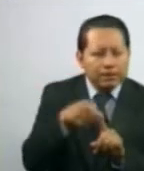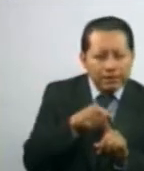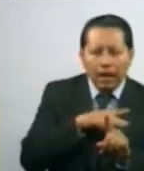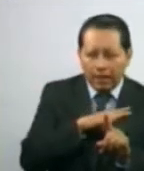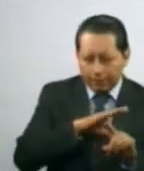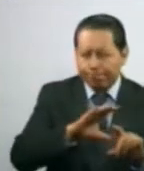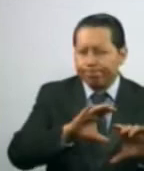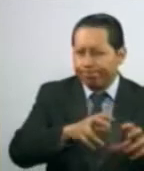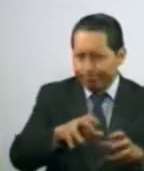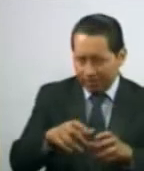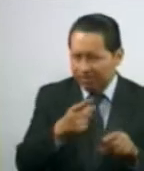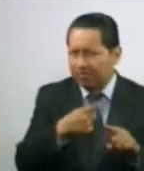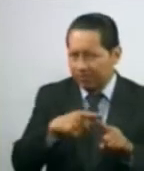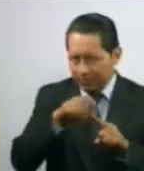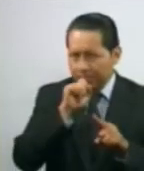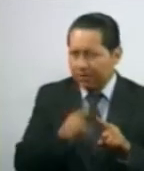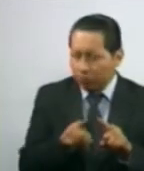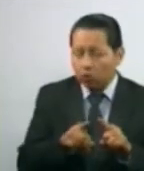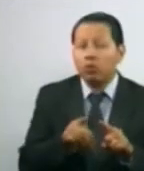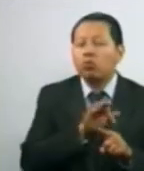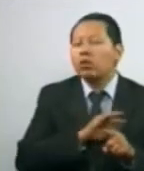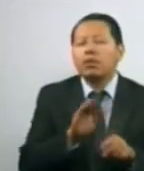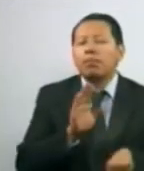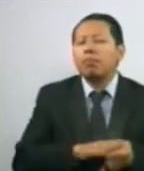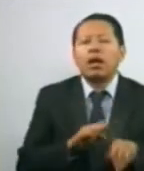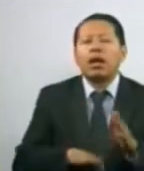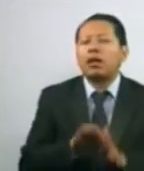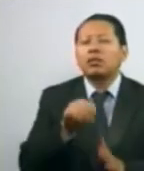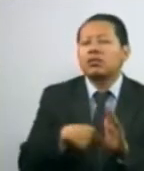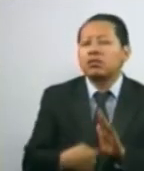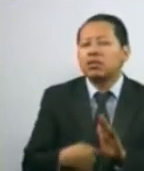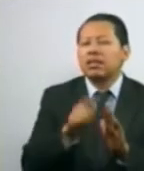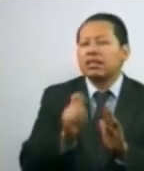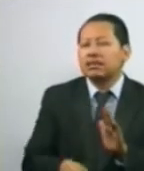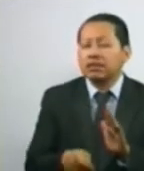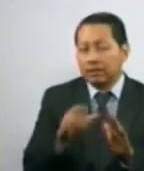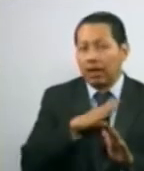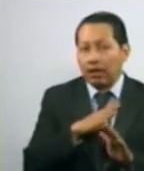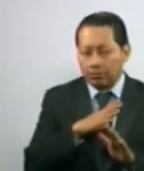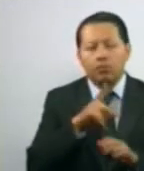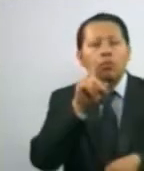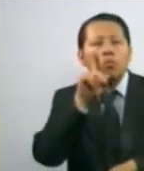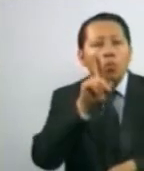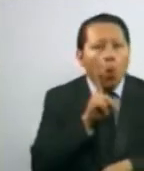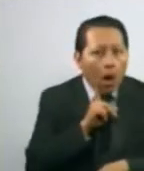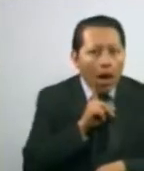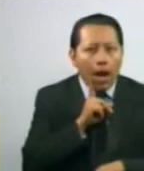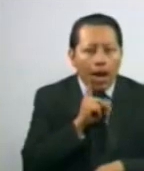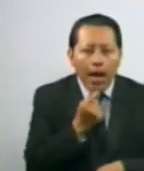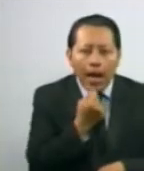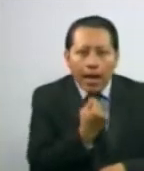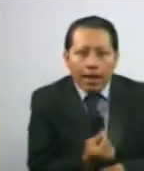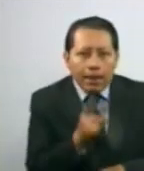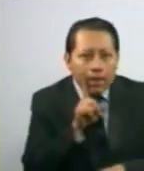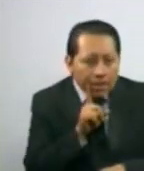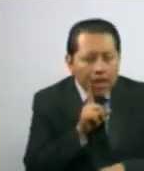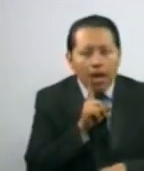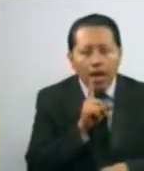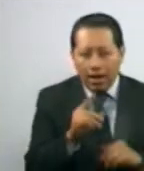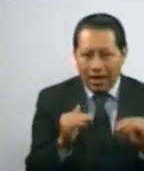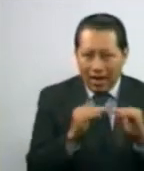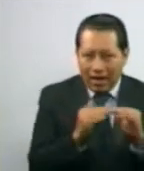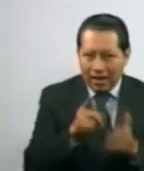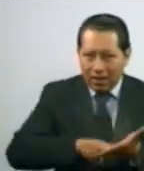interseccional. Entre estos destacan particularmente las mujeres y las niñas víctimas de violencia intrafamiliar, que